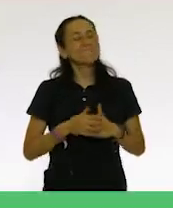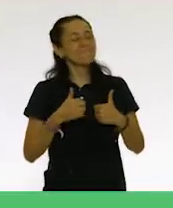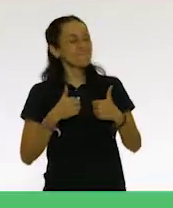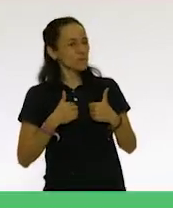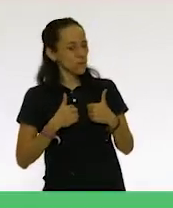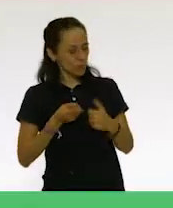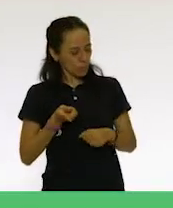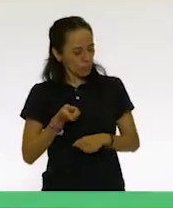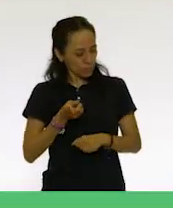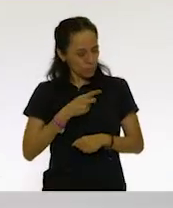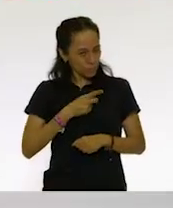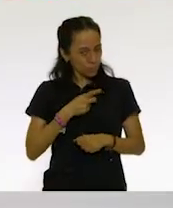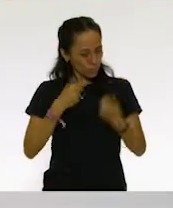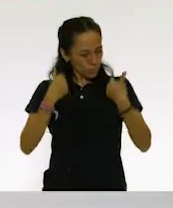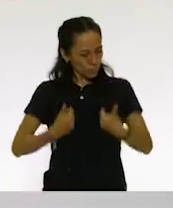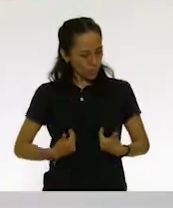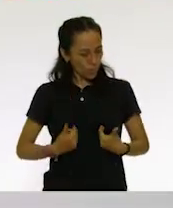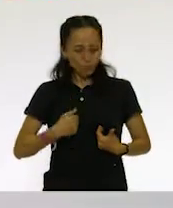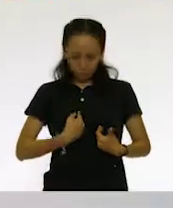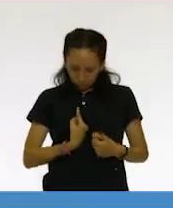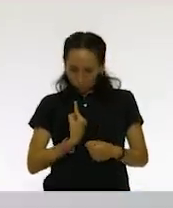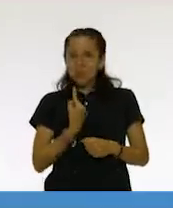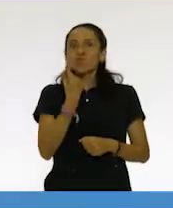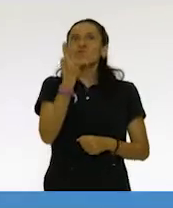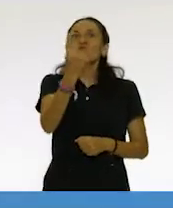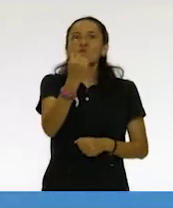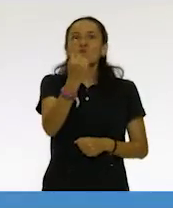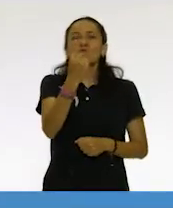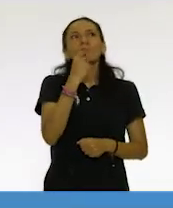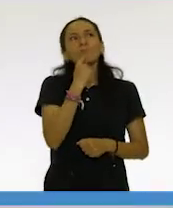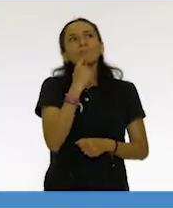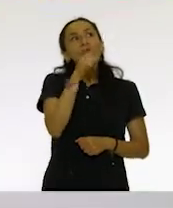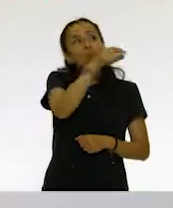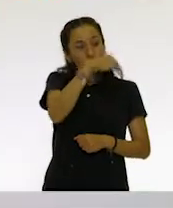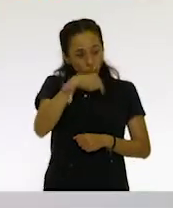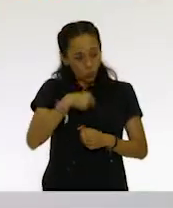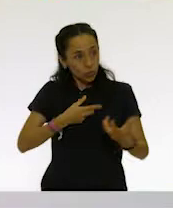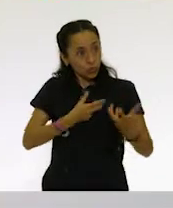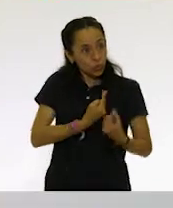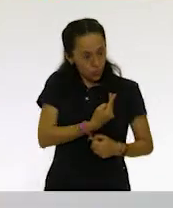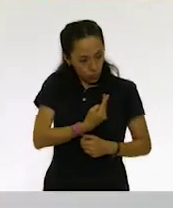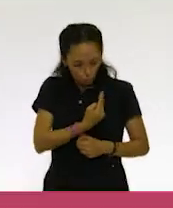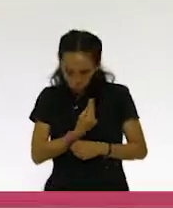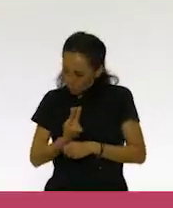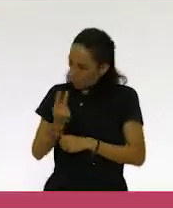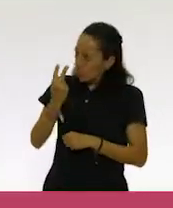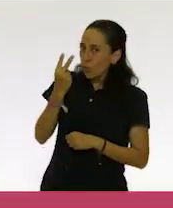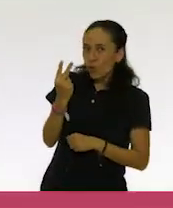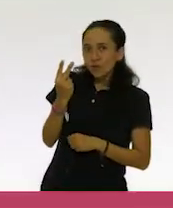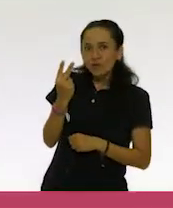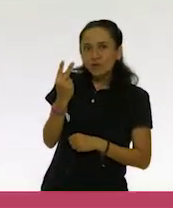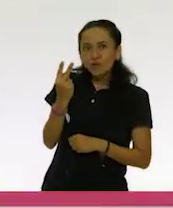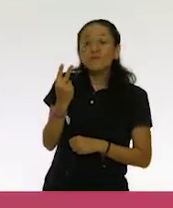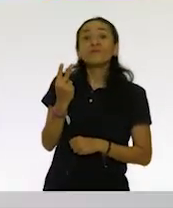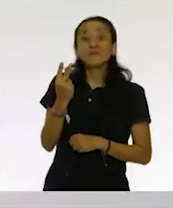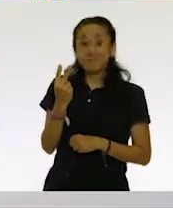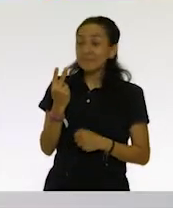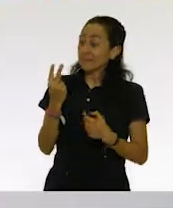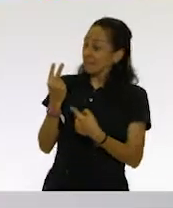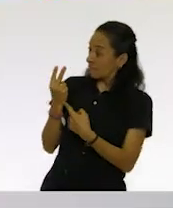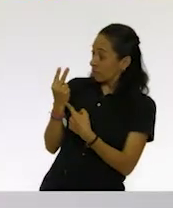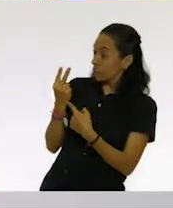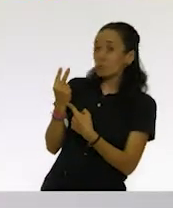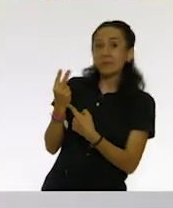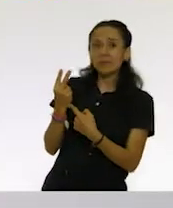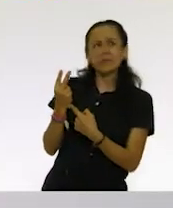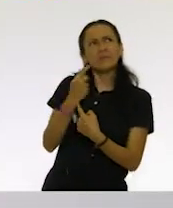Soy uno cuando estoy solo y dos si tú estás conmigo. Somos tres y estamos